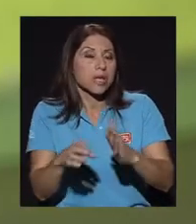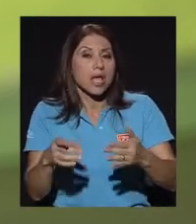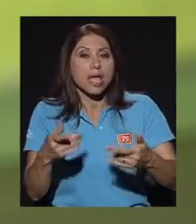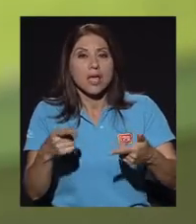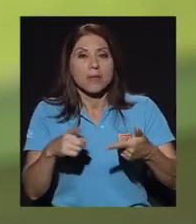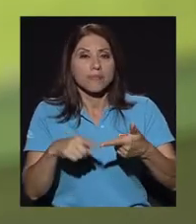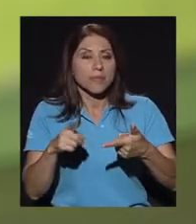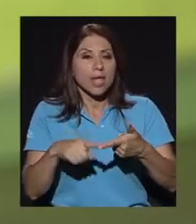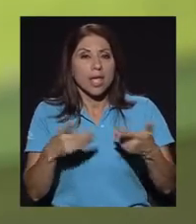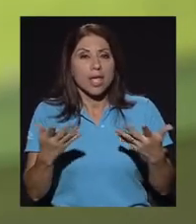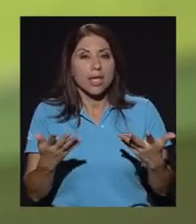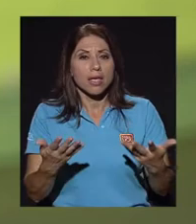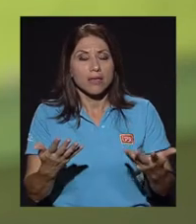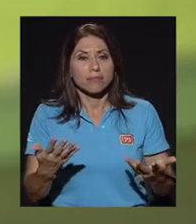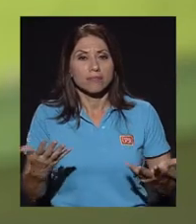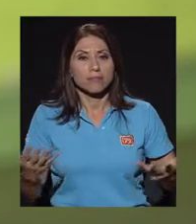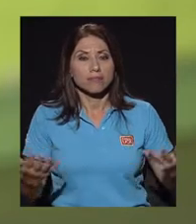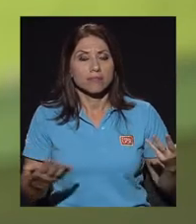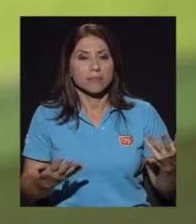como puede ser